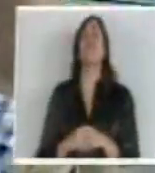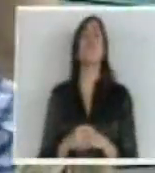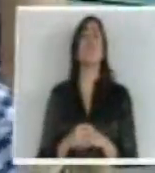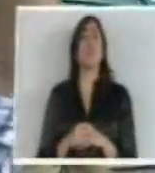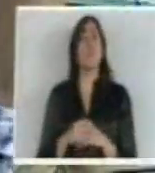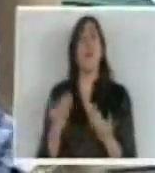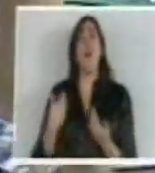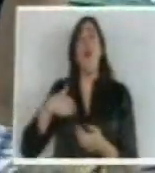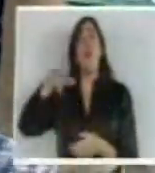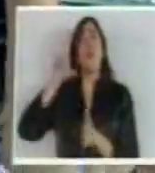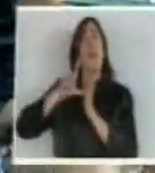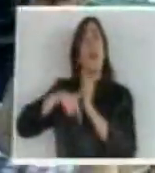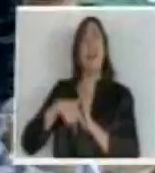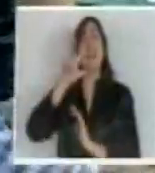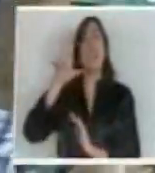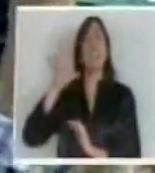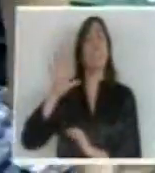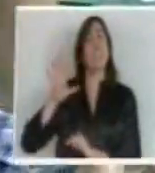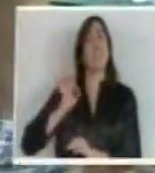durante más de 35 años.